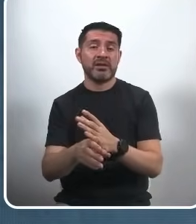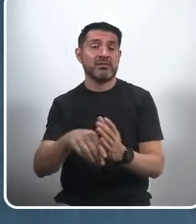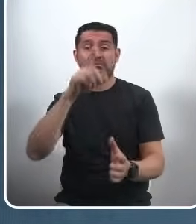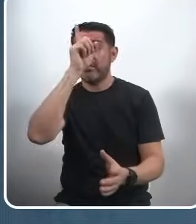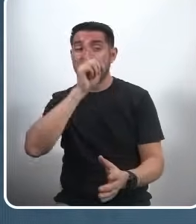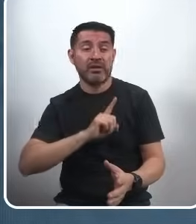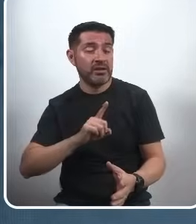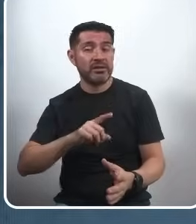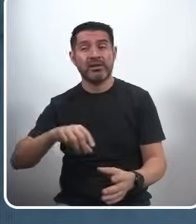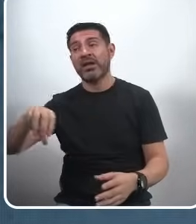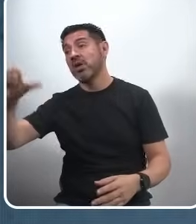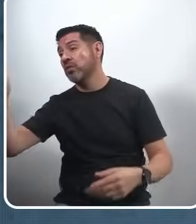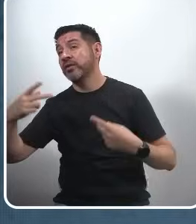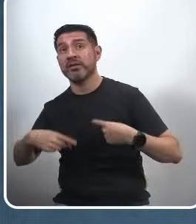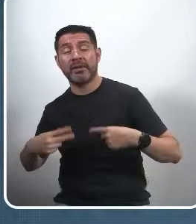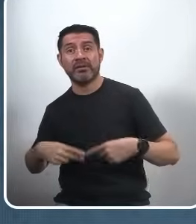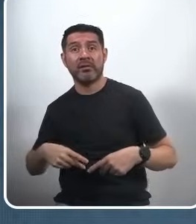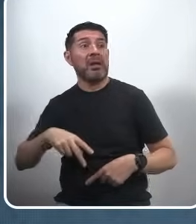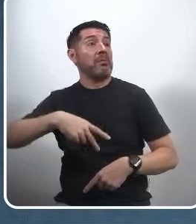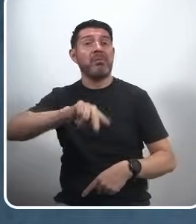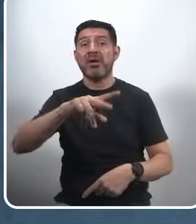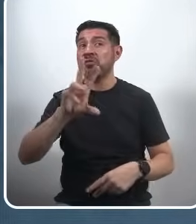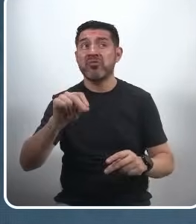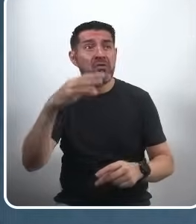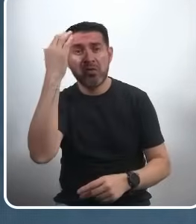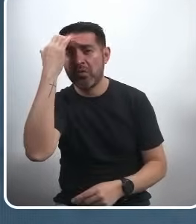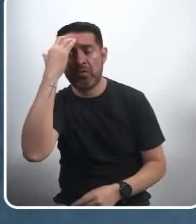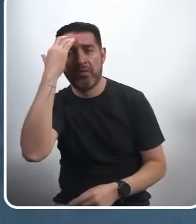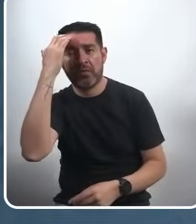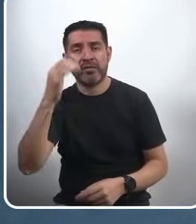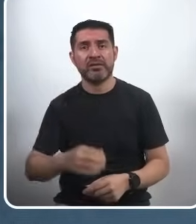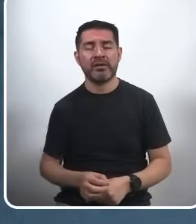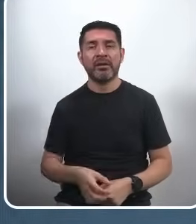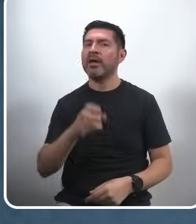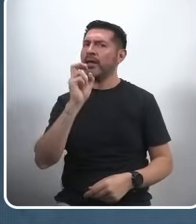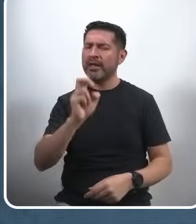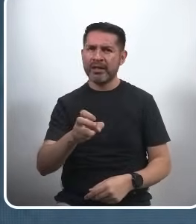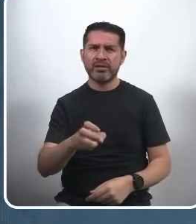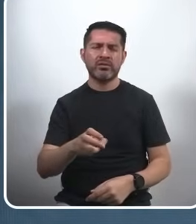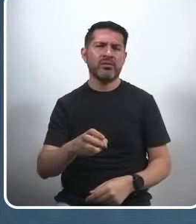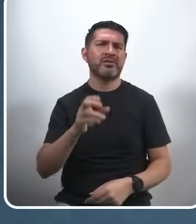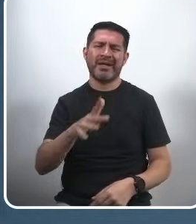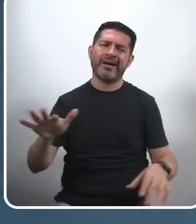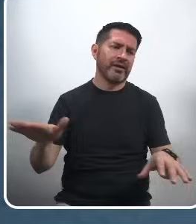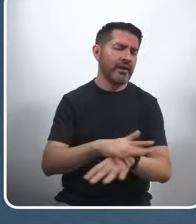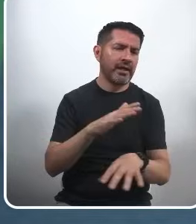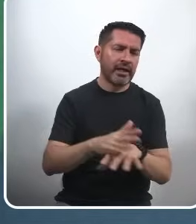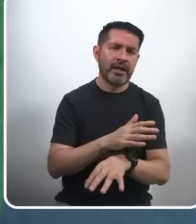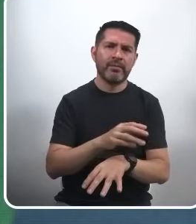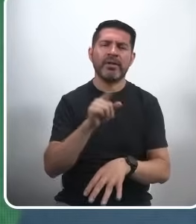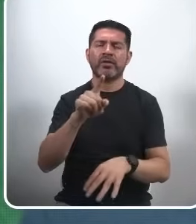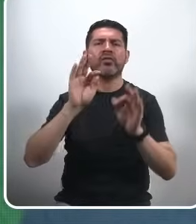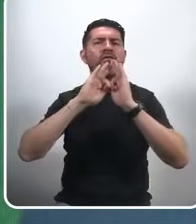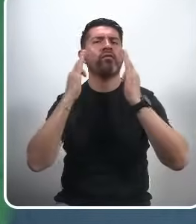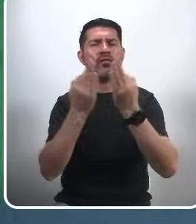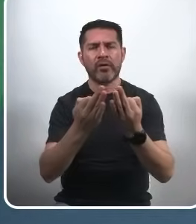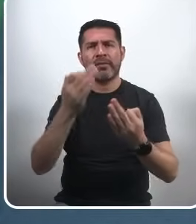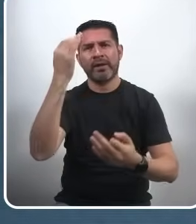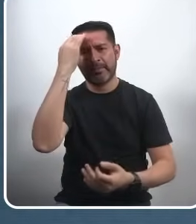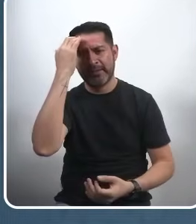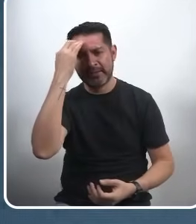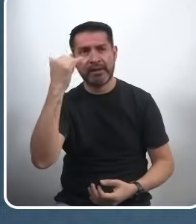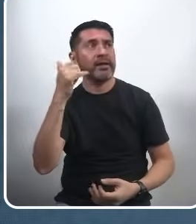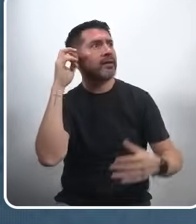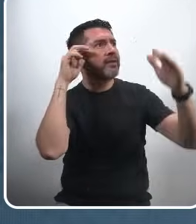me conocen. Pero eso ya afecta tus emociones, lo que crees de Dios, de otros, de ti mismo. Y